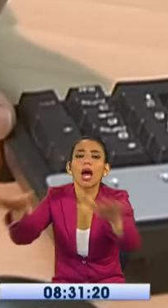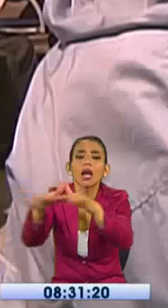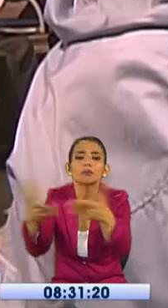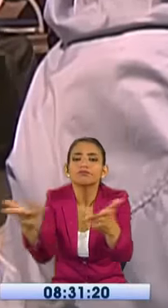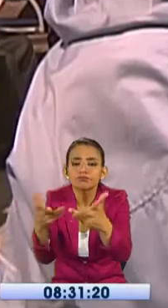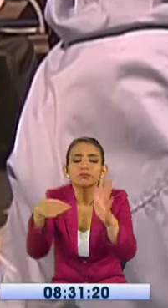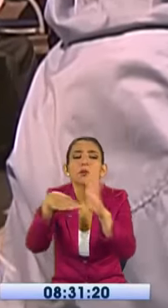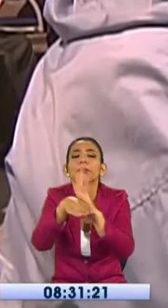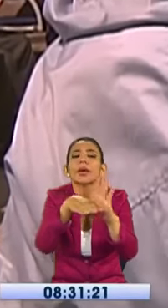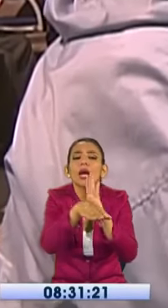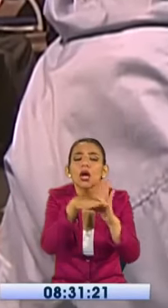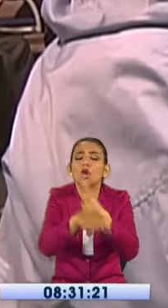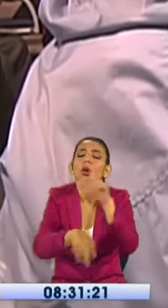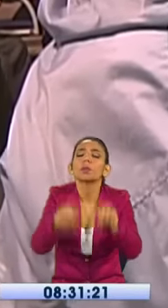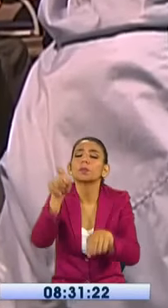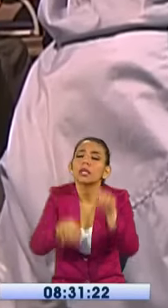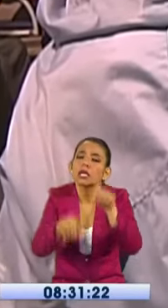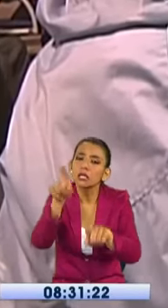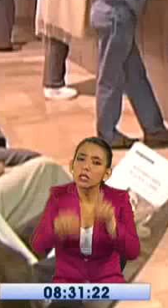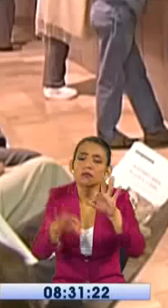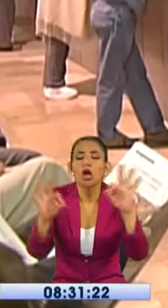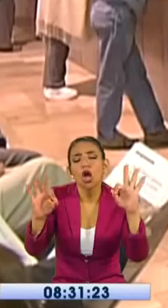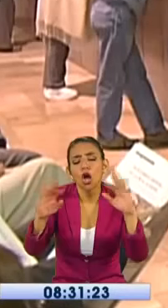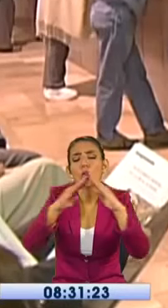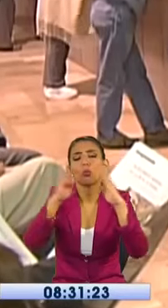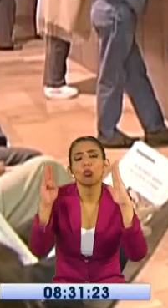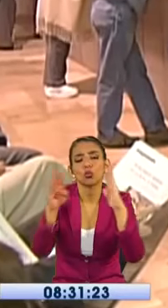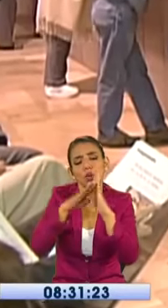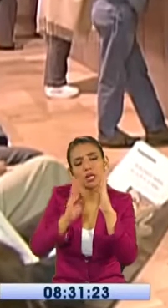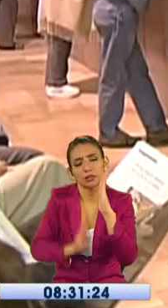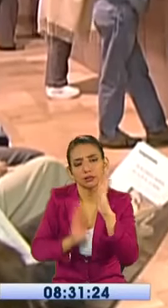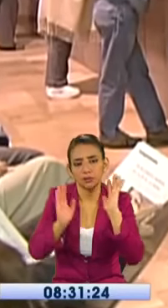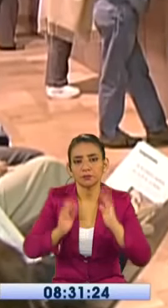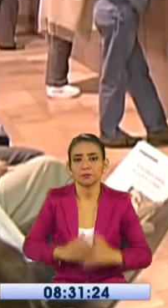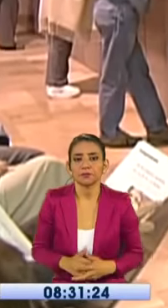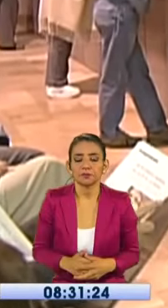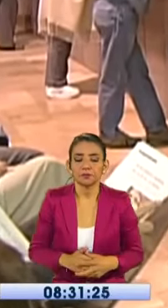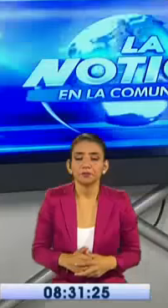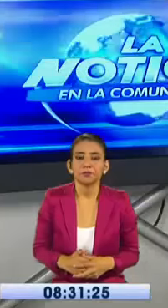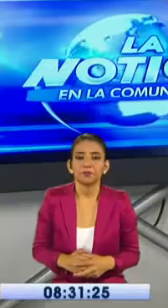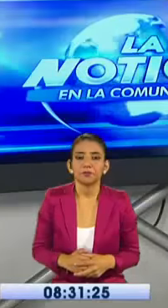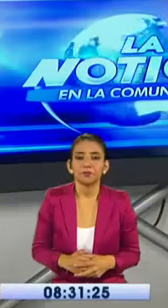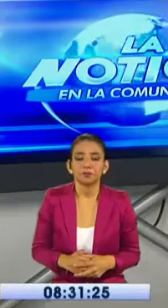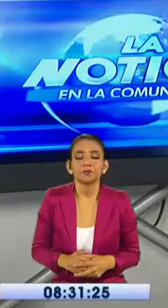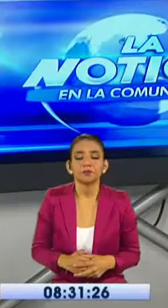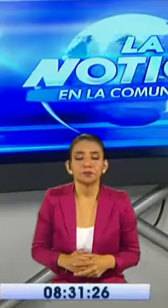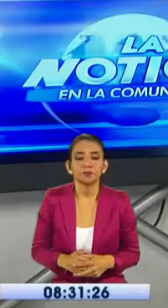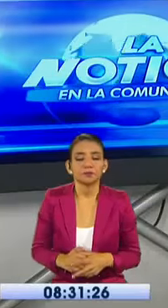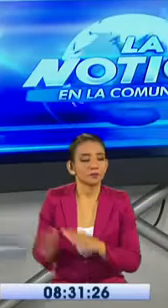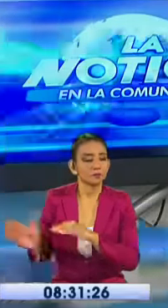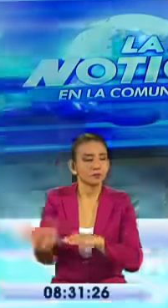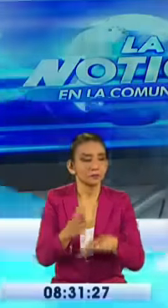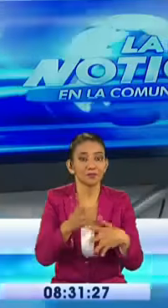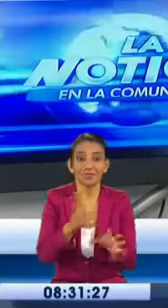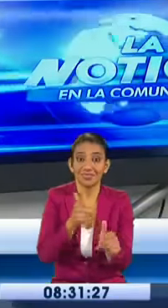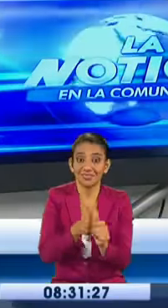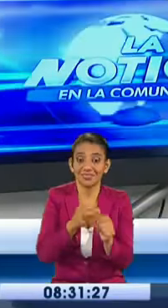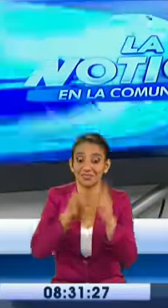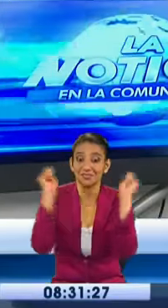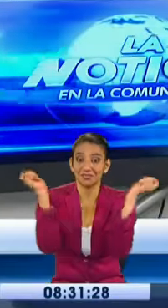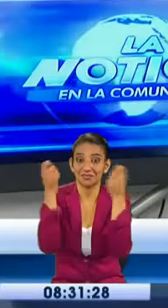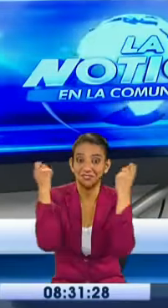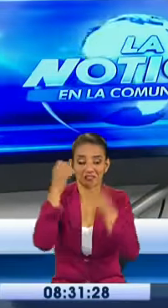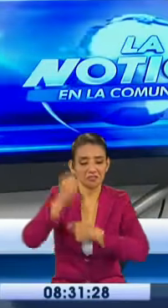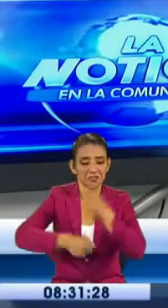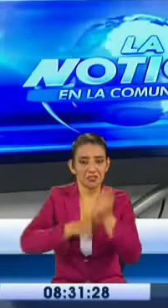bancos, cooperativas y mutualistas. En Quito informó Alison Corral. Ya se acerca la fiesta de fin de año.